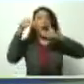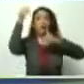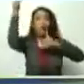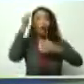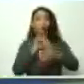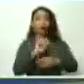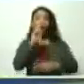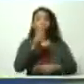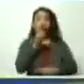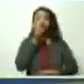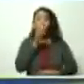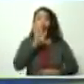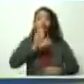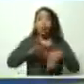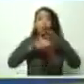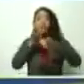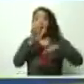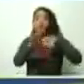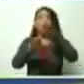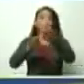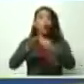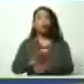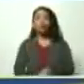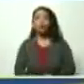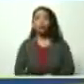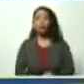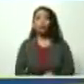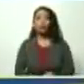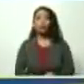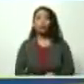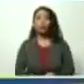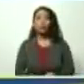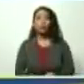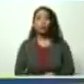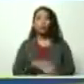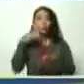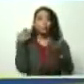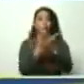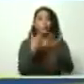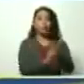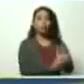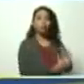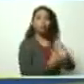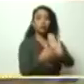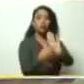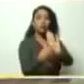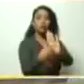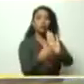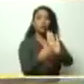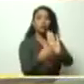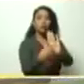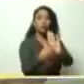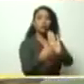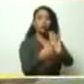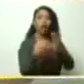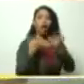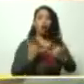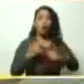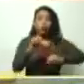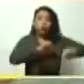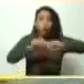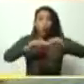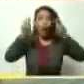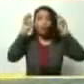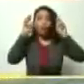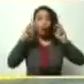es un buen paso es demostración que actuar en el